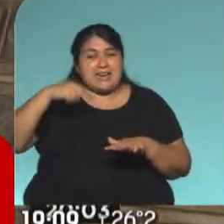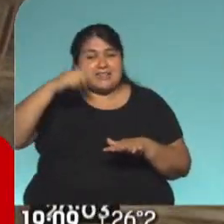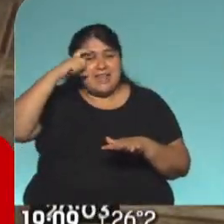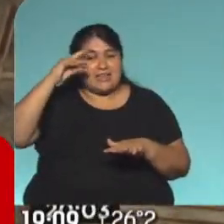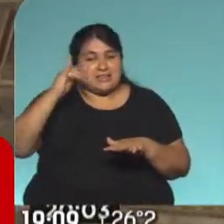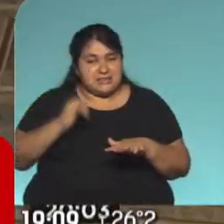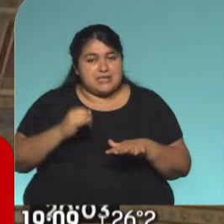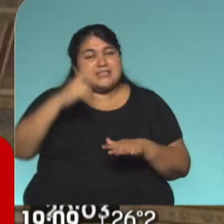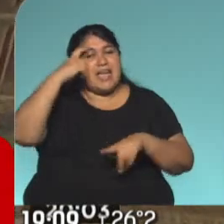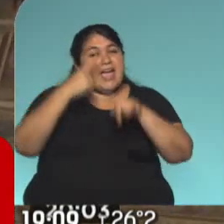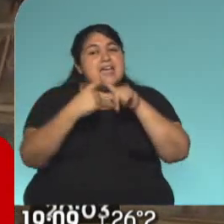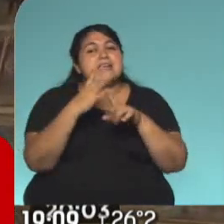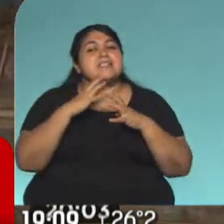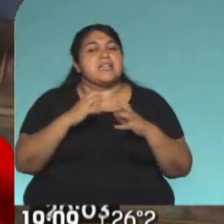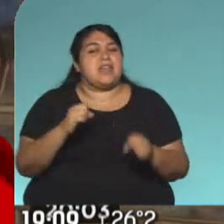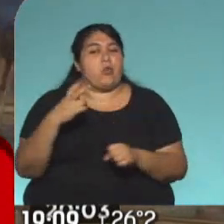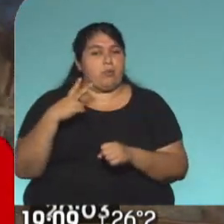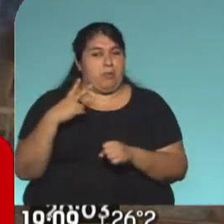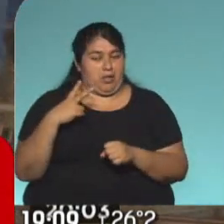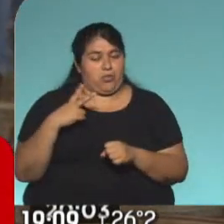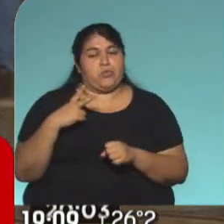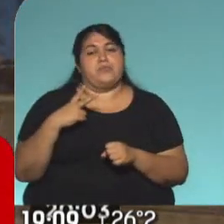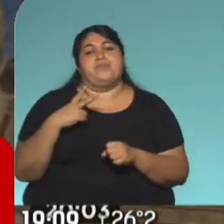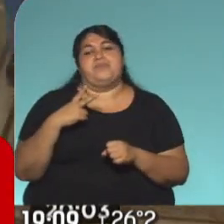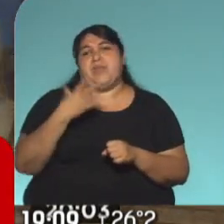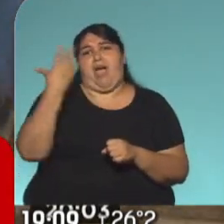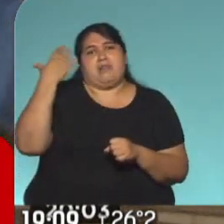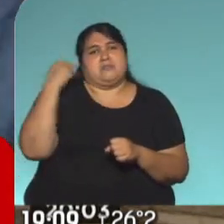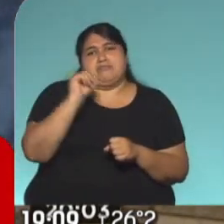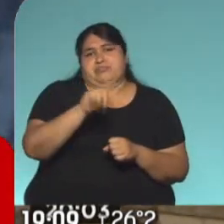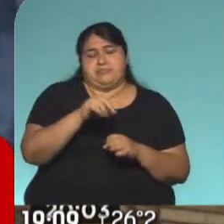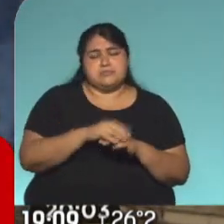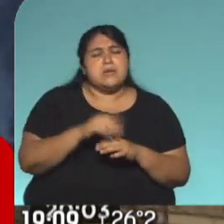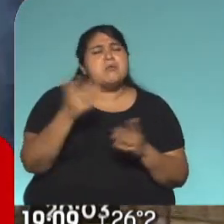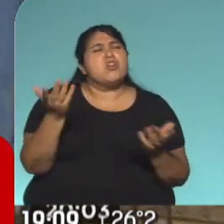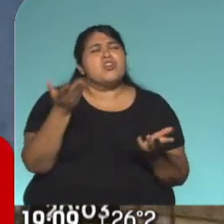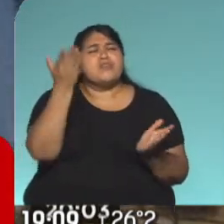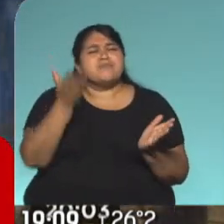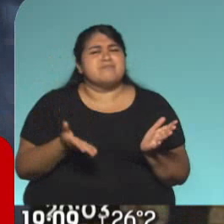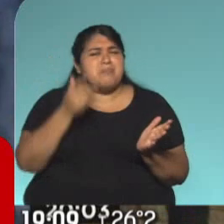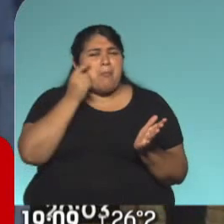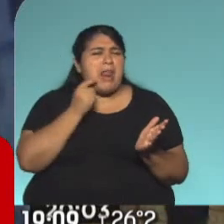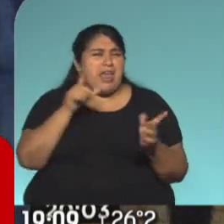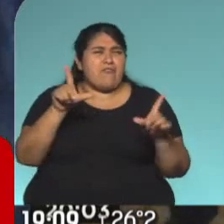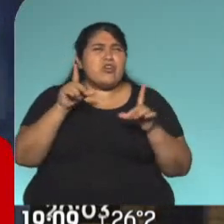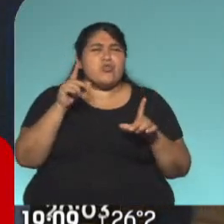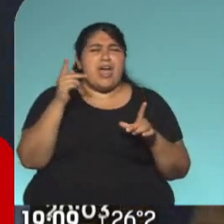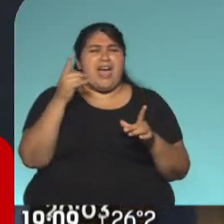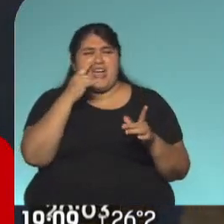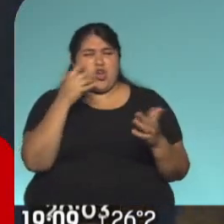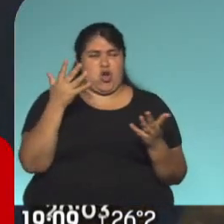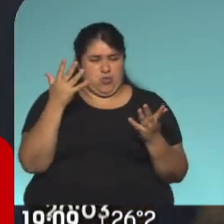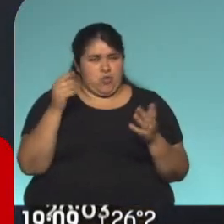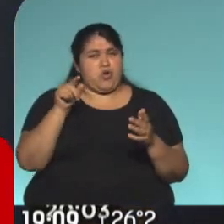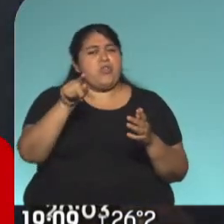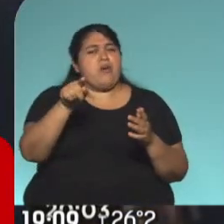ex secretario privado. Nos lleva a la época. Exactamente. Pero decíamos, una figura incómoda porque incluso quienes lo despidieron lo hicieron desde un